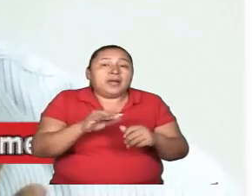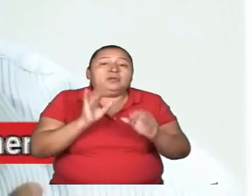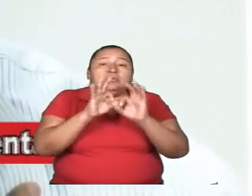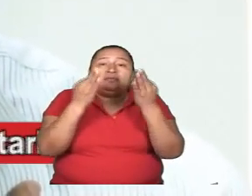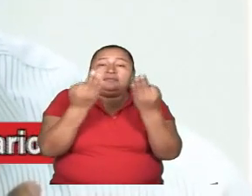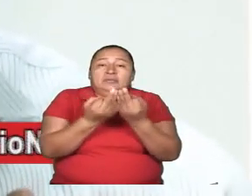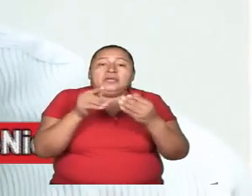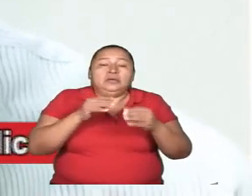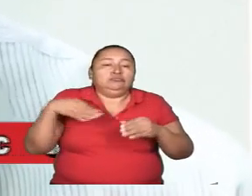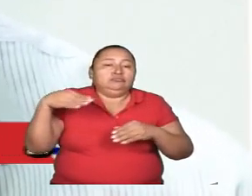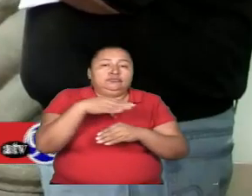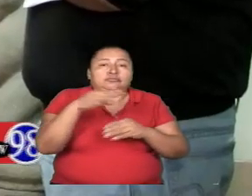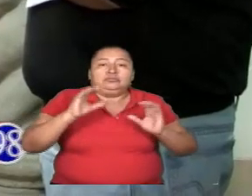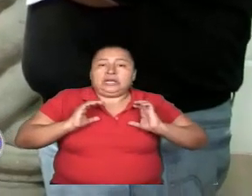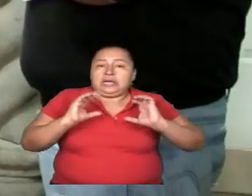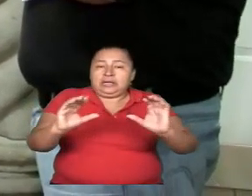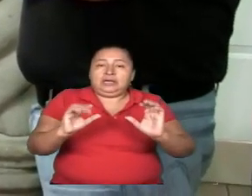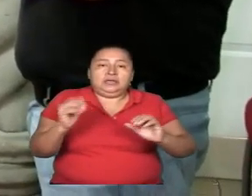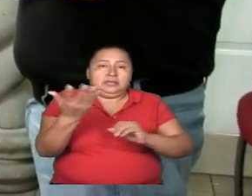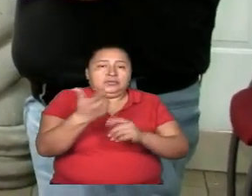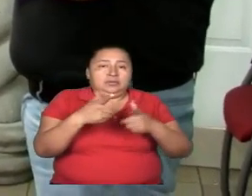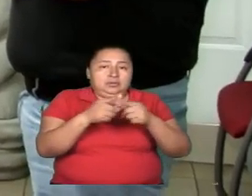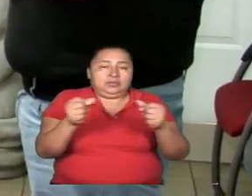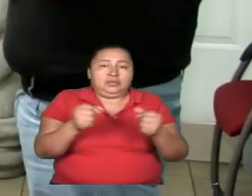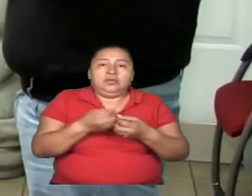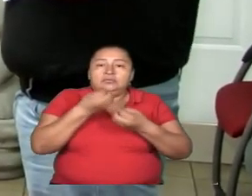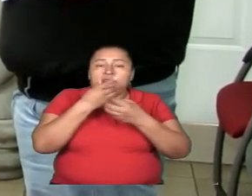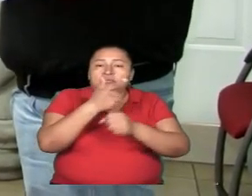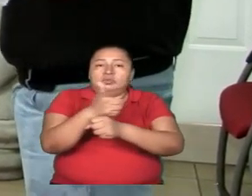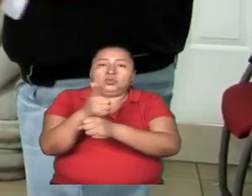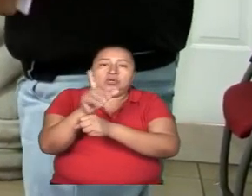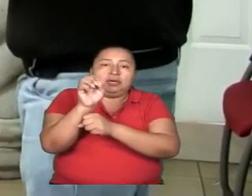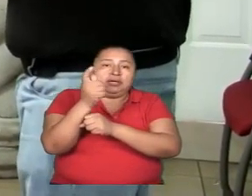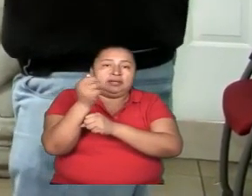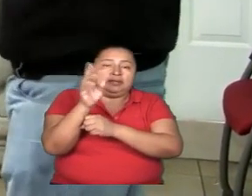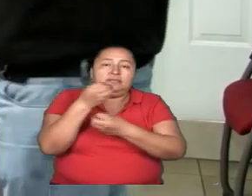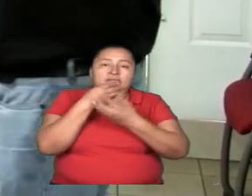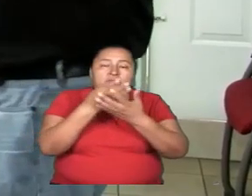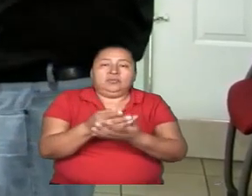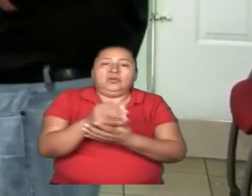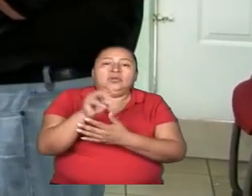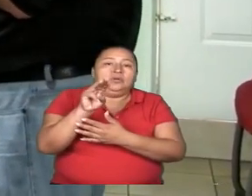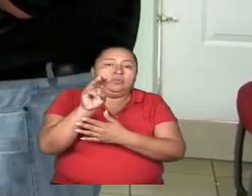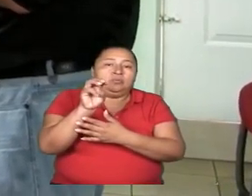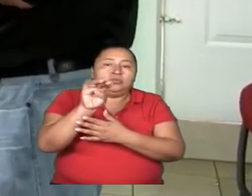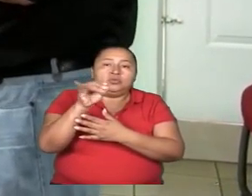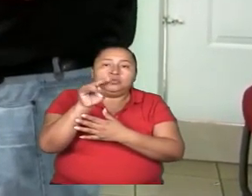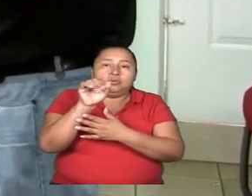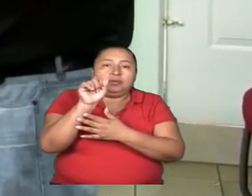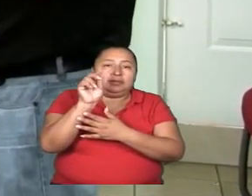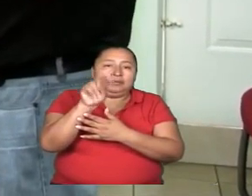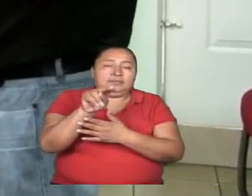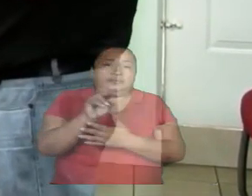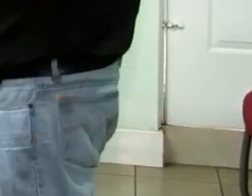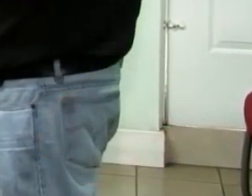que se desplazan por las calles de la capital. Con Cámara de Lester Mora, informó para el canal parlamentario Jonathan